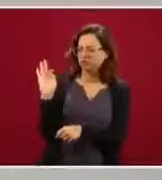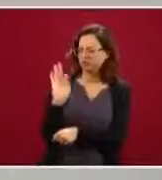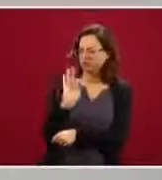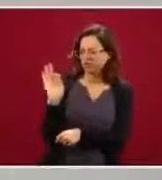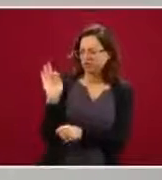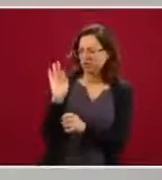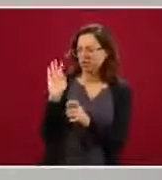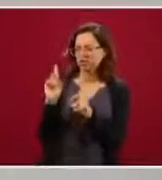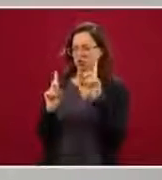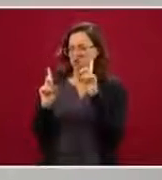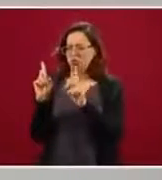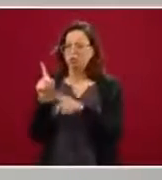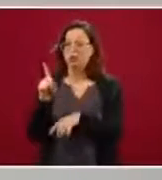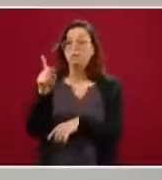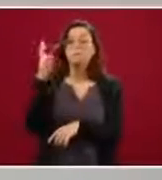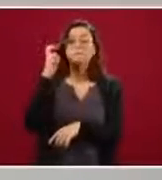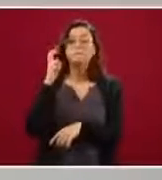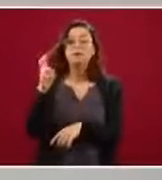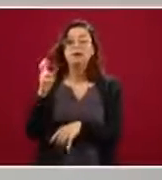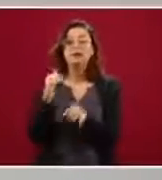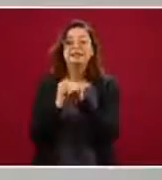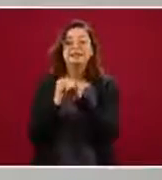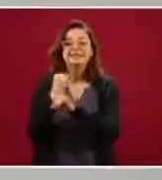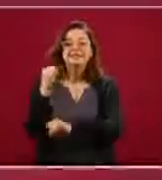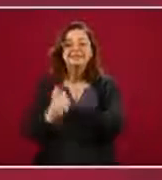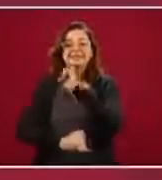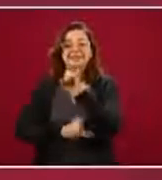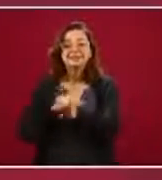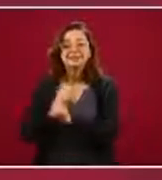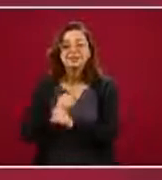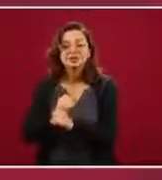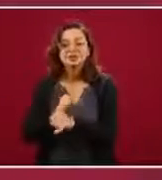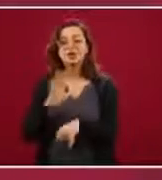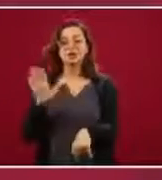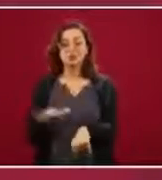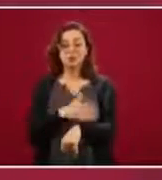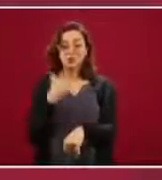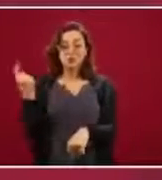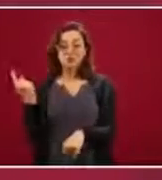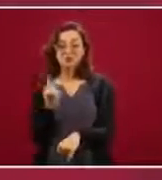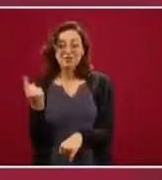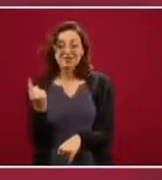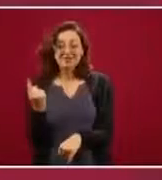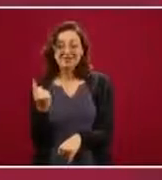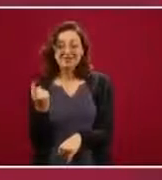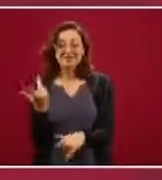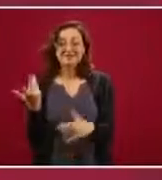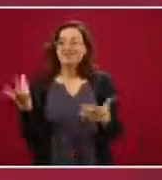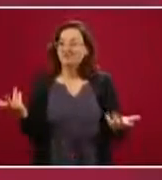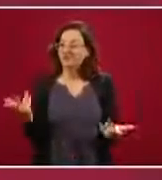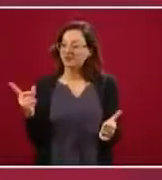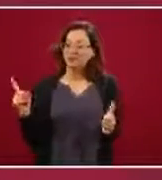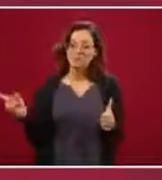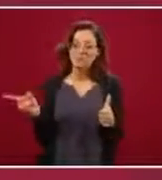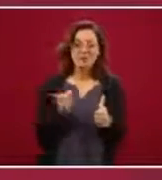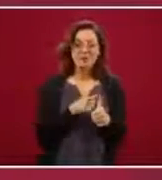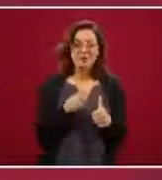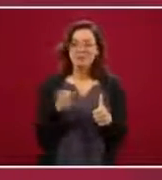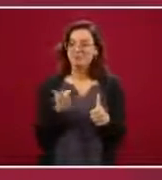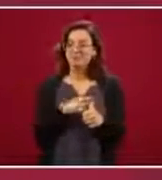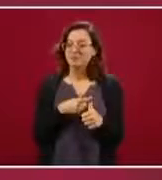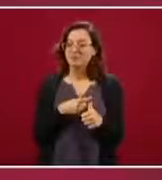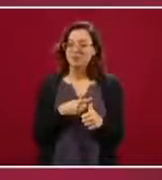sospechosos en viajeras y viajeros internacionales. ¿Por qué razón? Porque el mecanismo principal